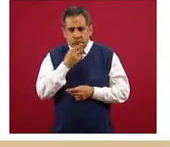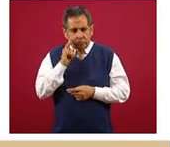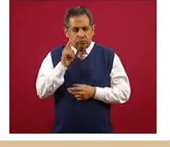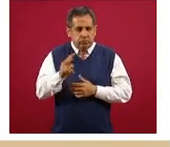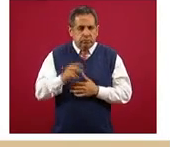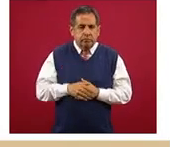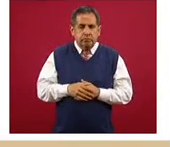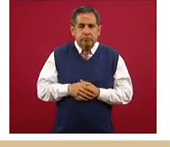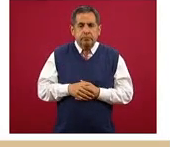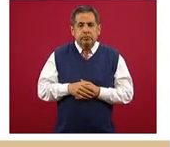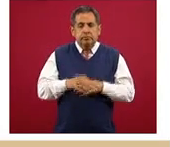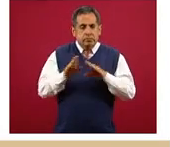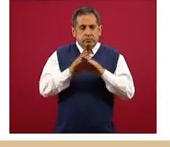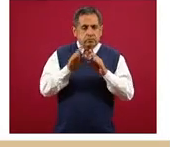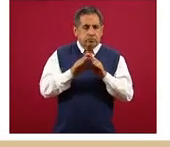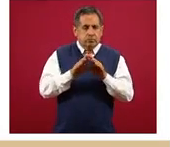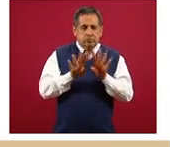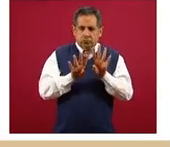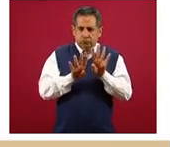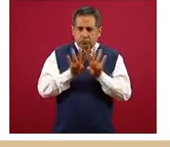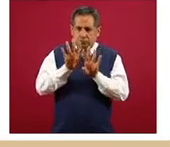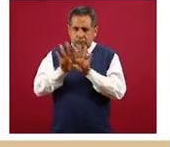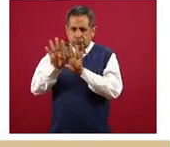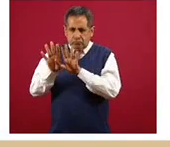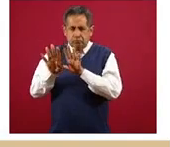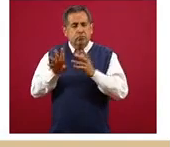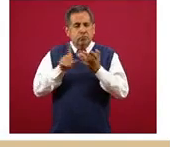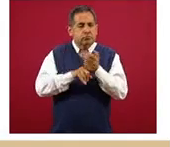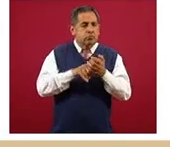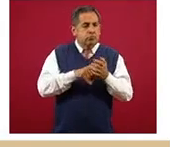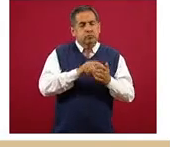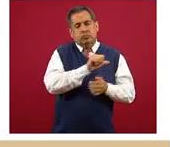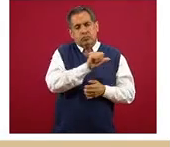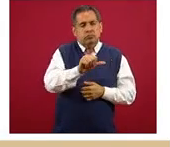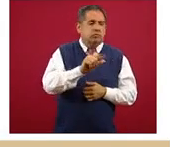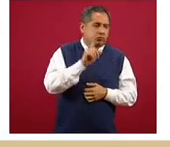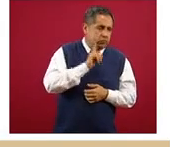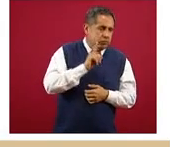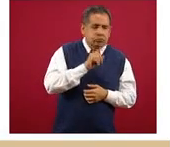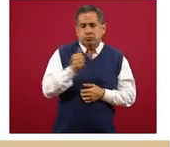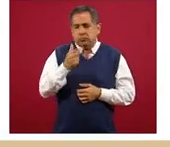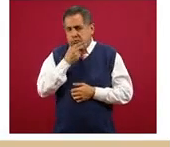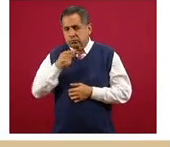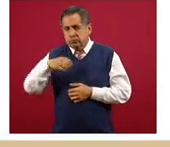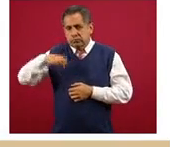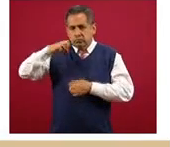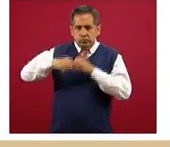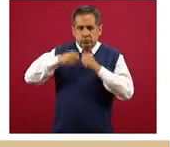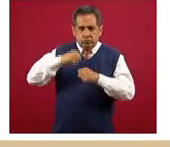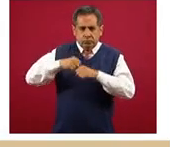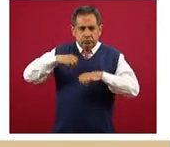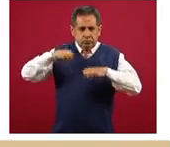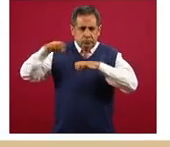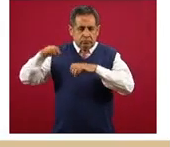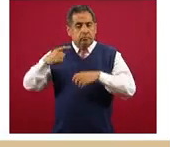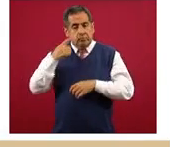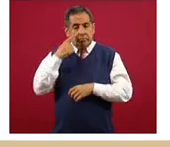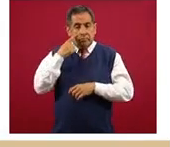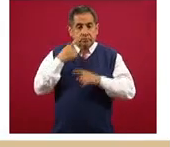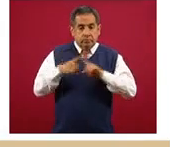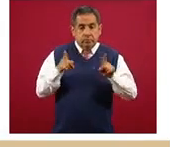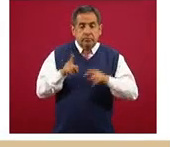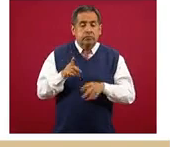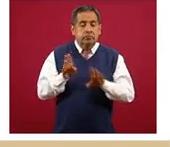hombres, y las barras están representando a cada uno de los grupos de edad. destaca que en este caso, a diferencia